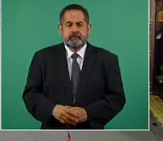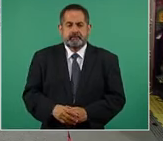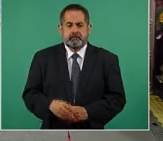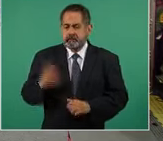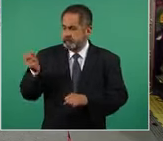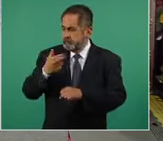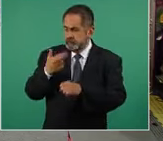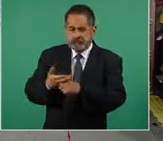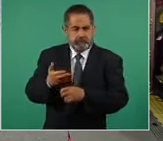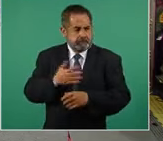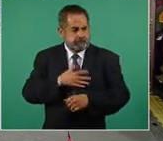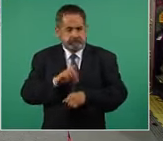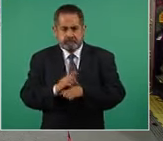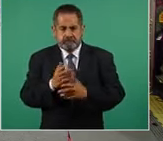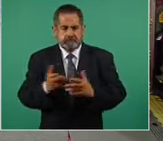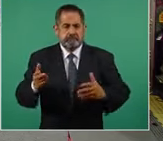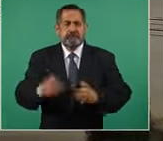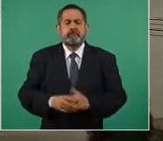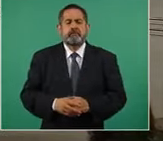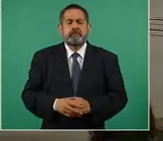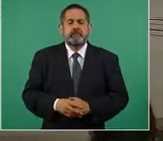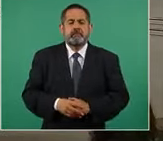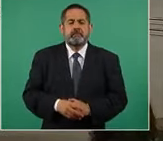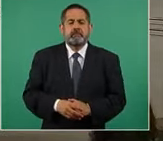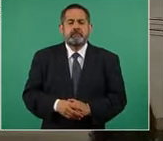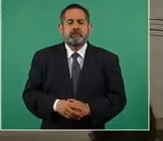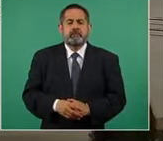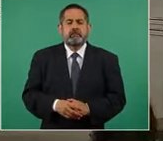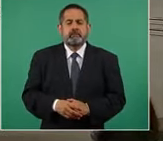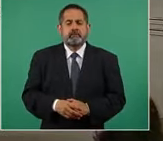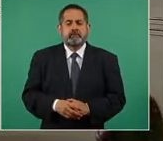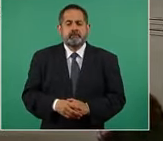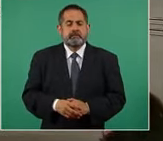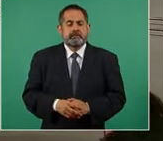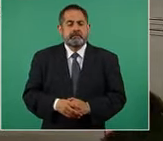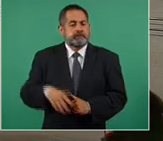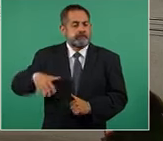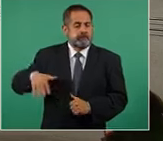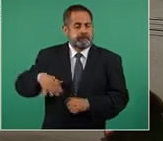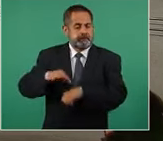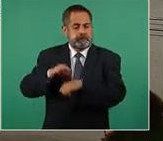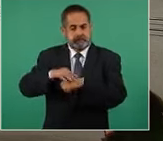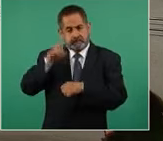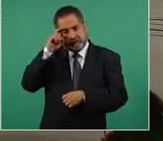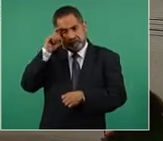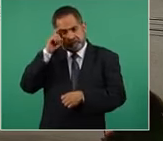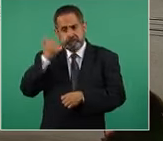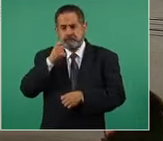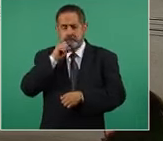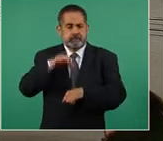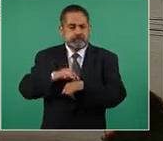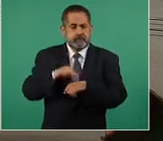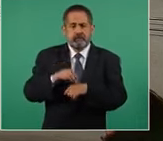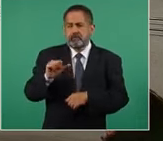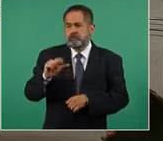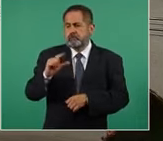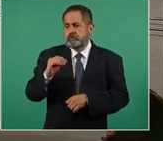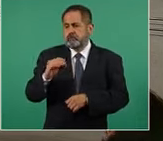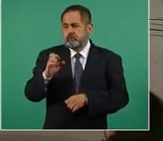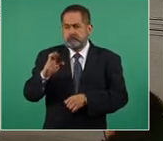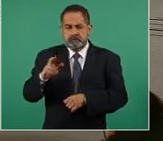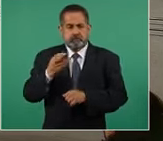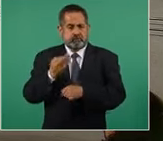Secretarios, secretarios, buenos días a todas y todos. Como ya comentó el doctor López-Gatell y el doctor Alcocer,